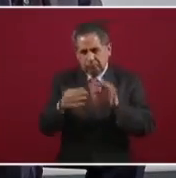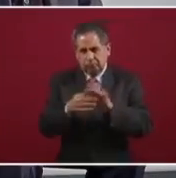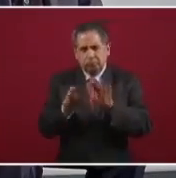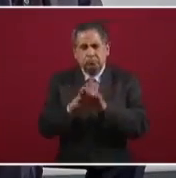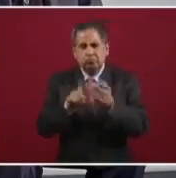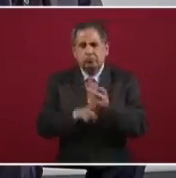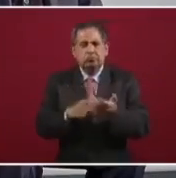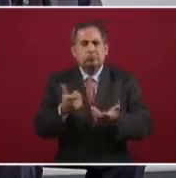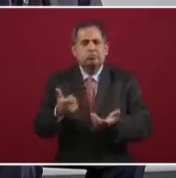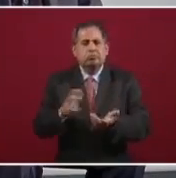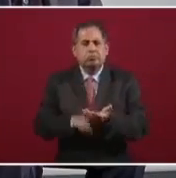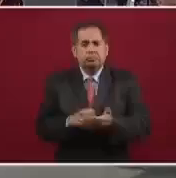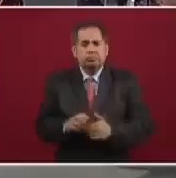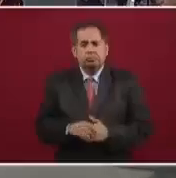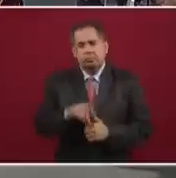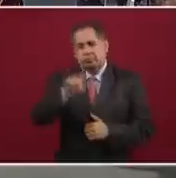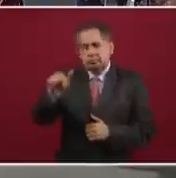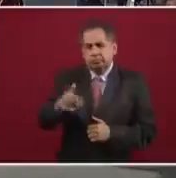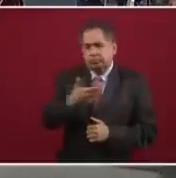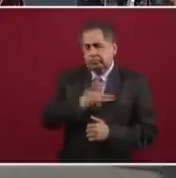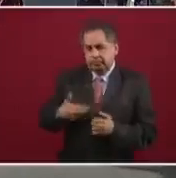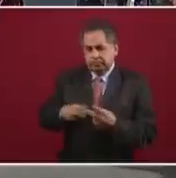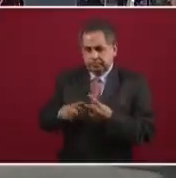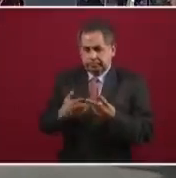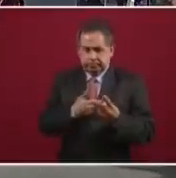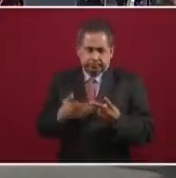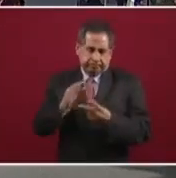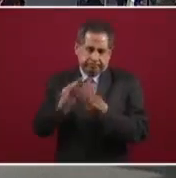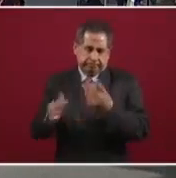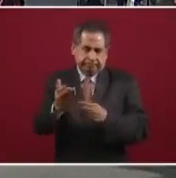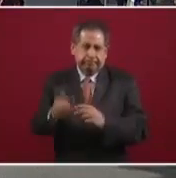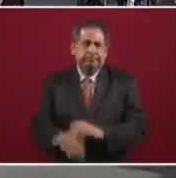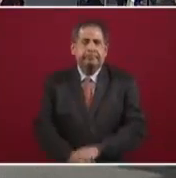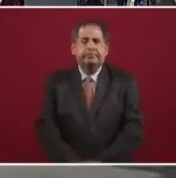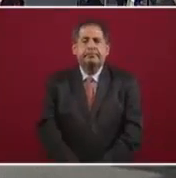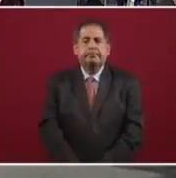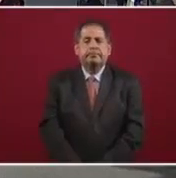mercancía subvaluada? Y si me permite, presidente, una pregunta final.